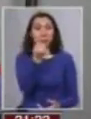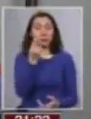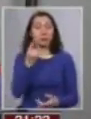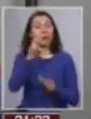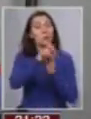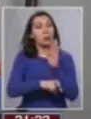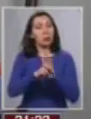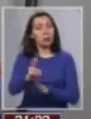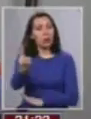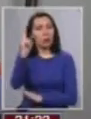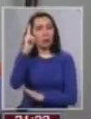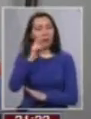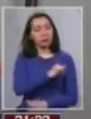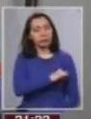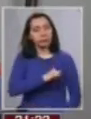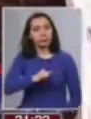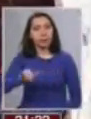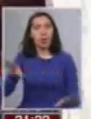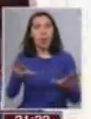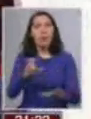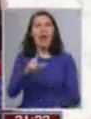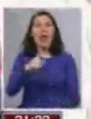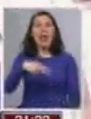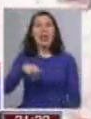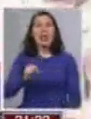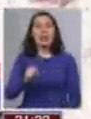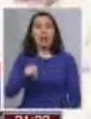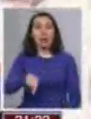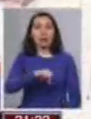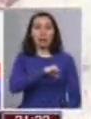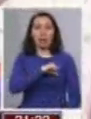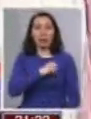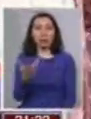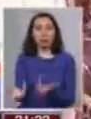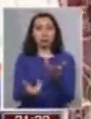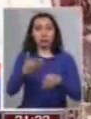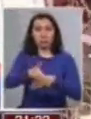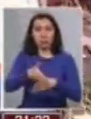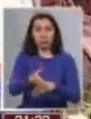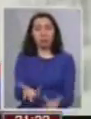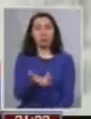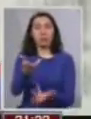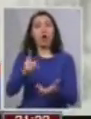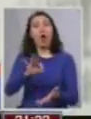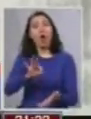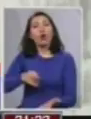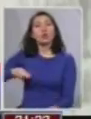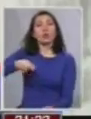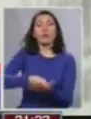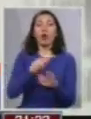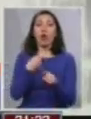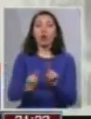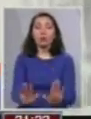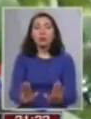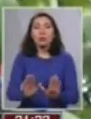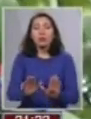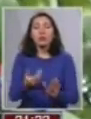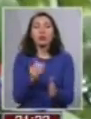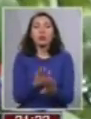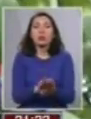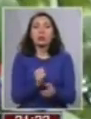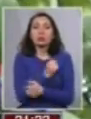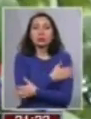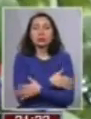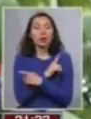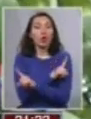contempla una restricción permanente al uso de leña en la región metropolitana y un subsidio al uso de otros combustibles para calefacción, para